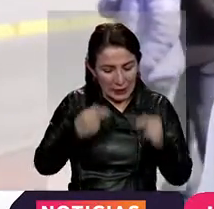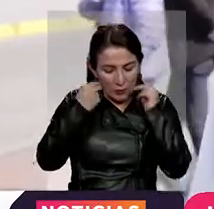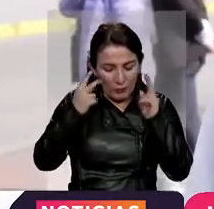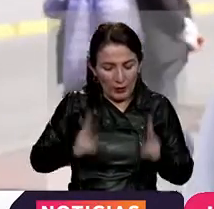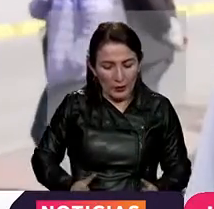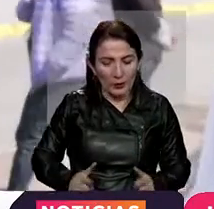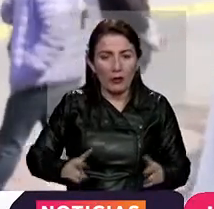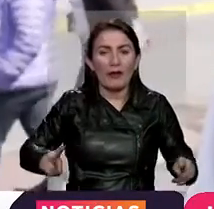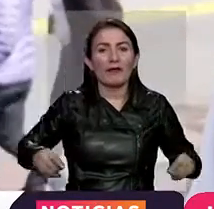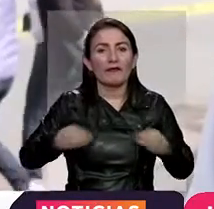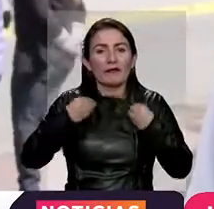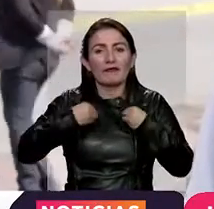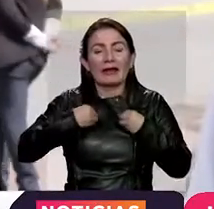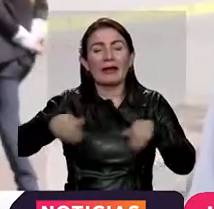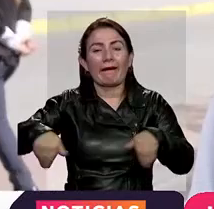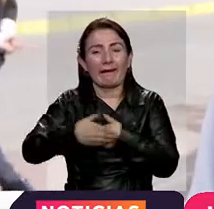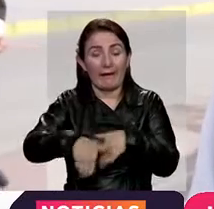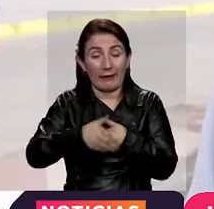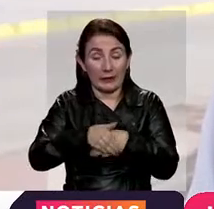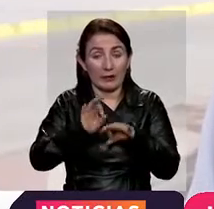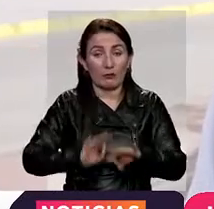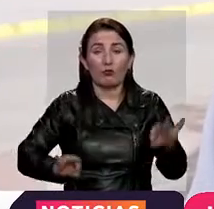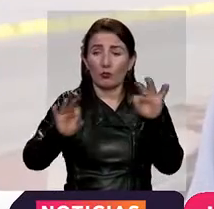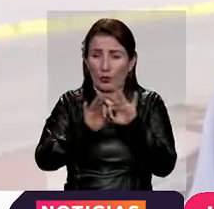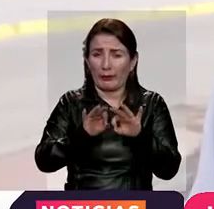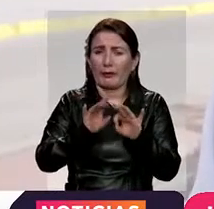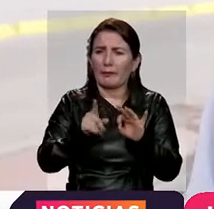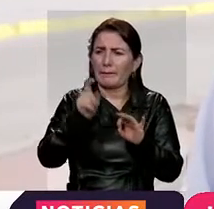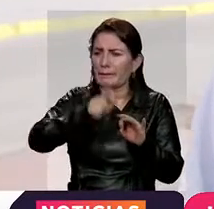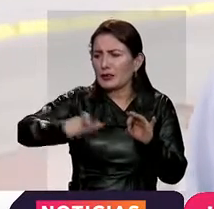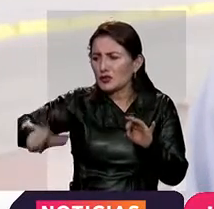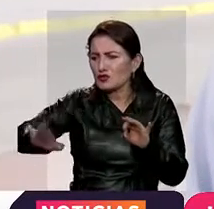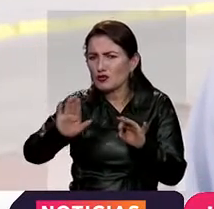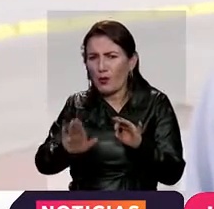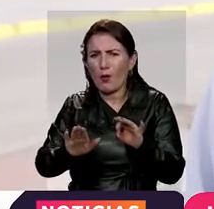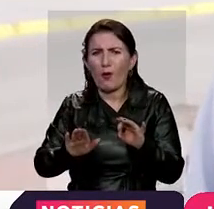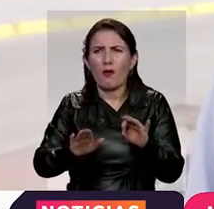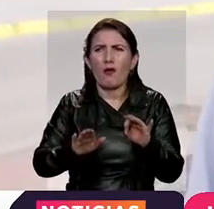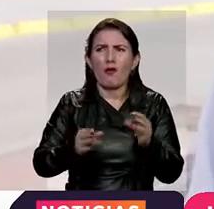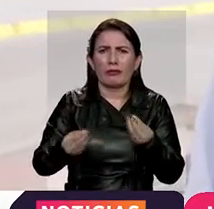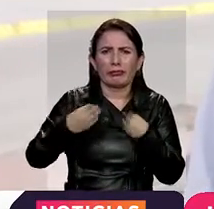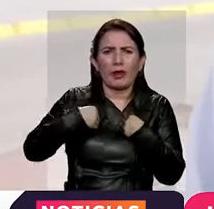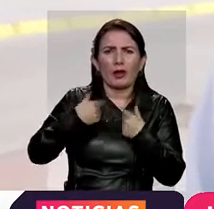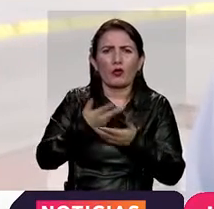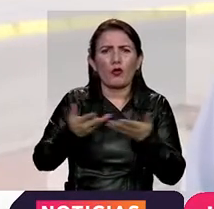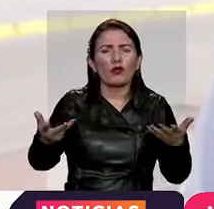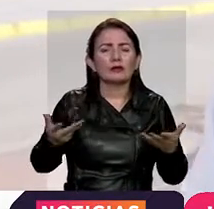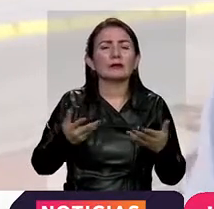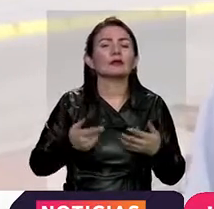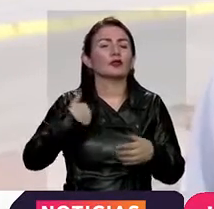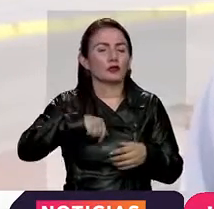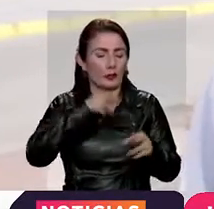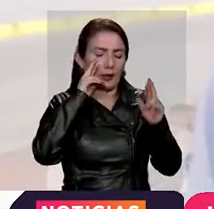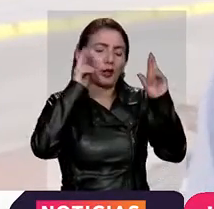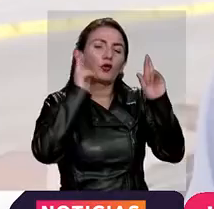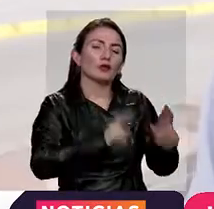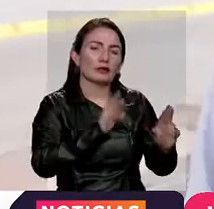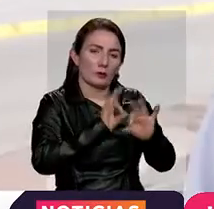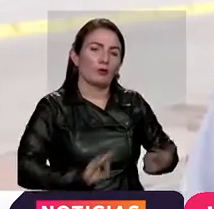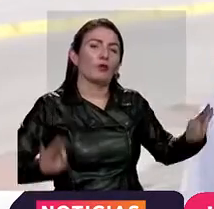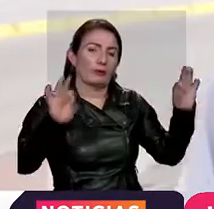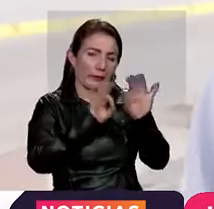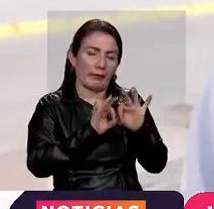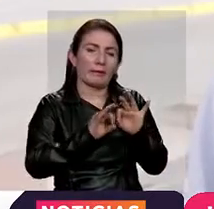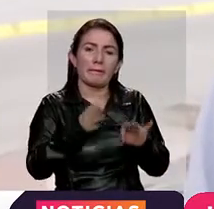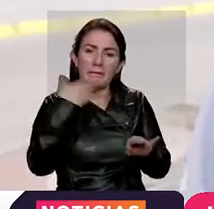de la calle. El habitante de la calle es una persona que tiene muy pocos beneficios y con eso estamos reconociendo la importancia de